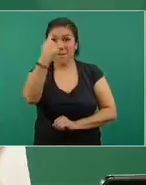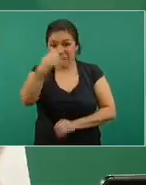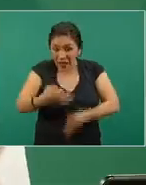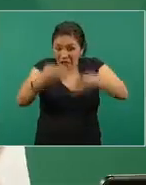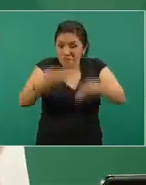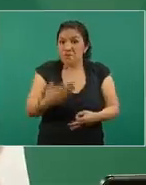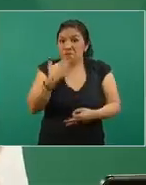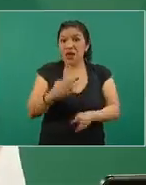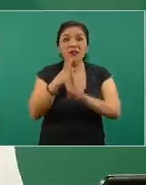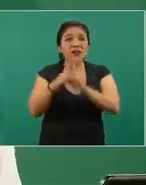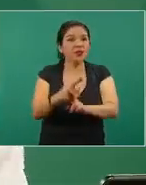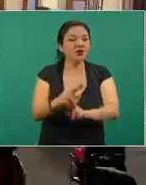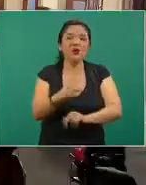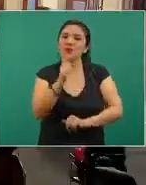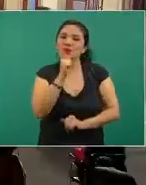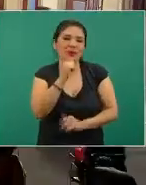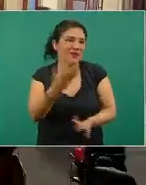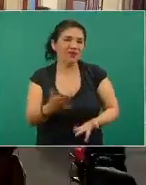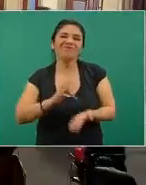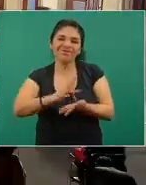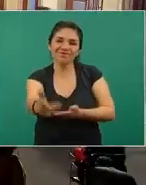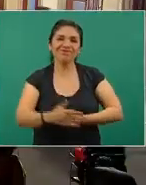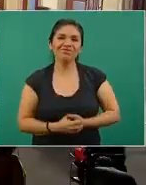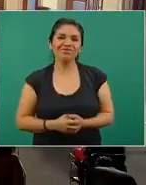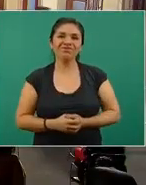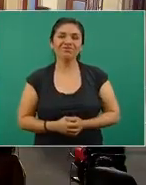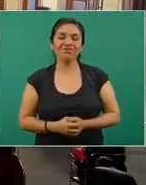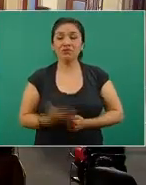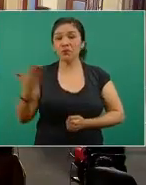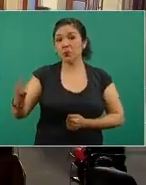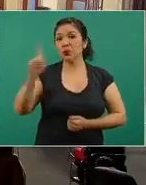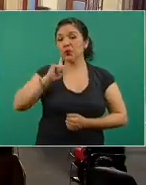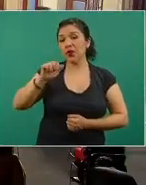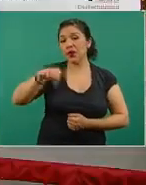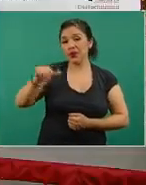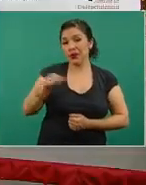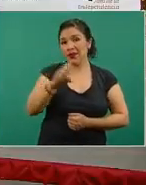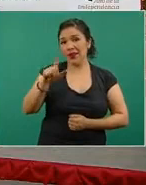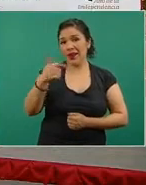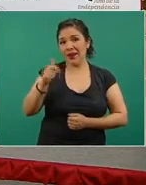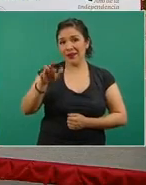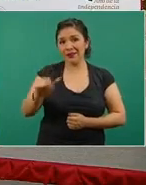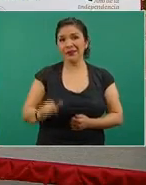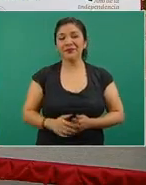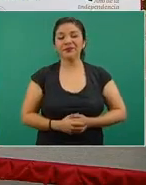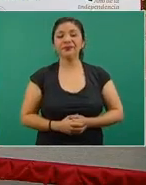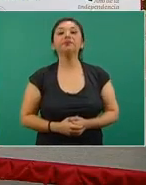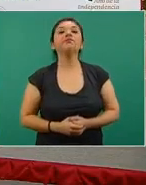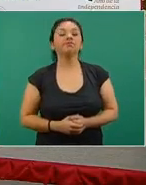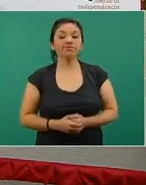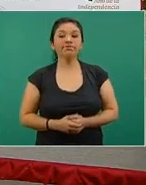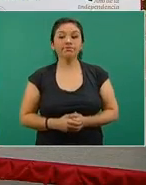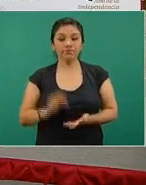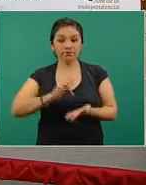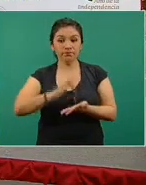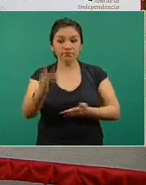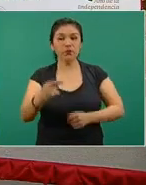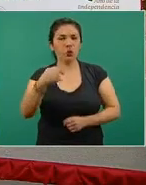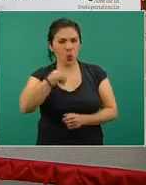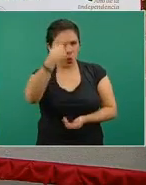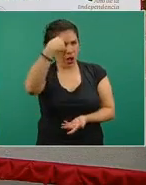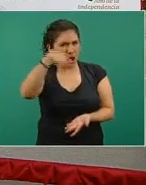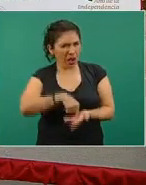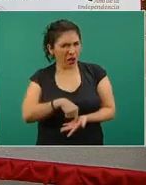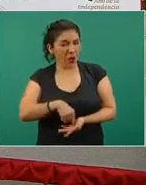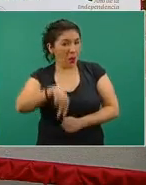respuesta más efectiva. Gracias. Ana de la Garza. Sí, muchas gracias. Yo creo que